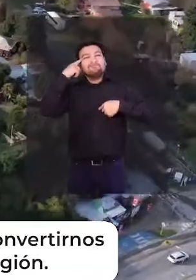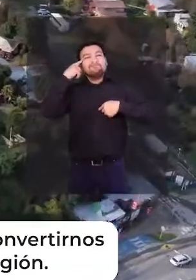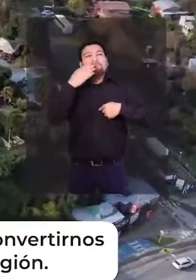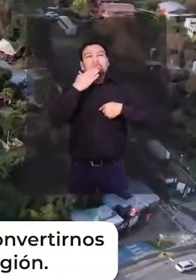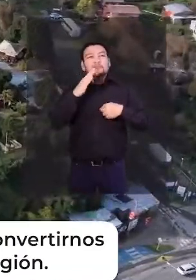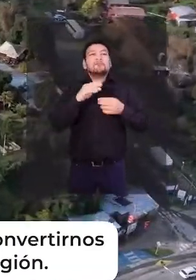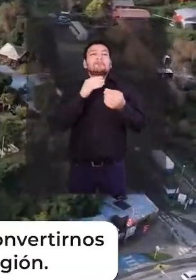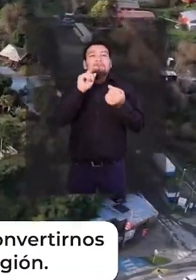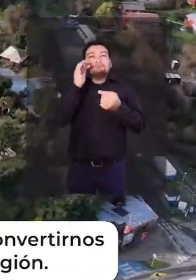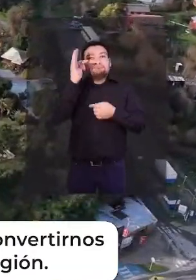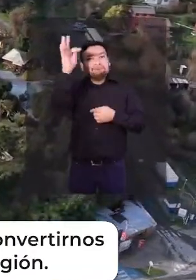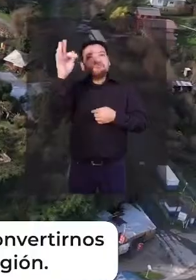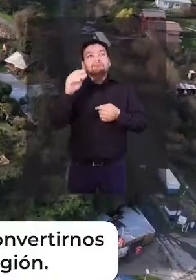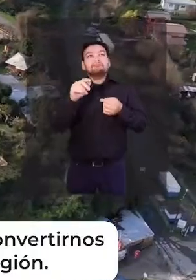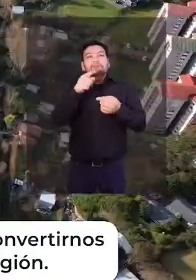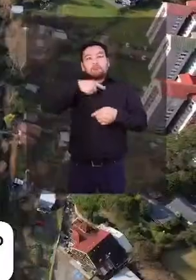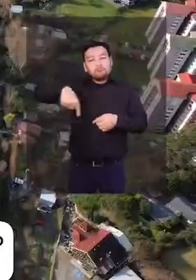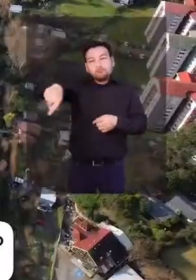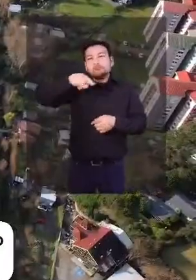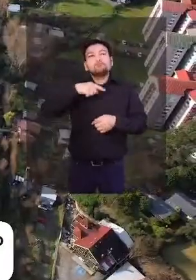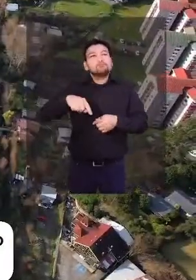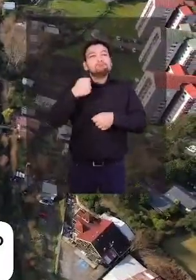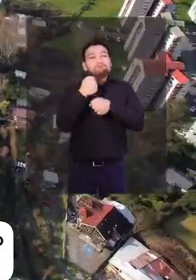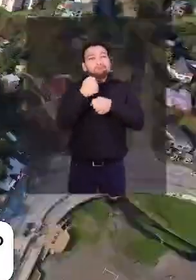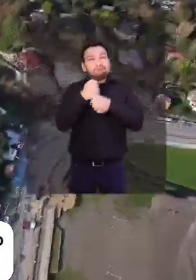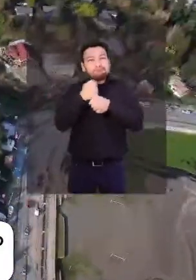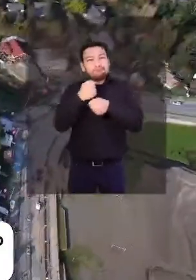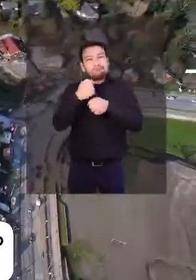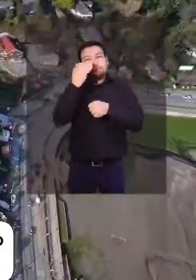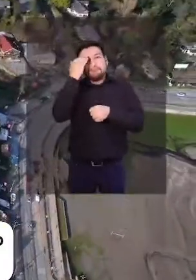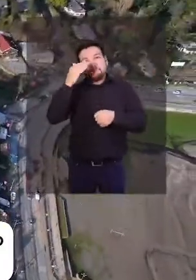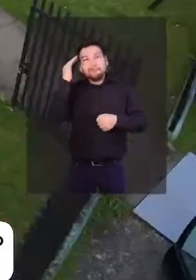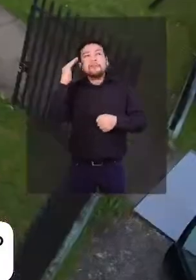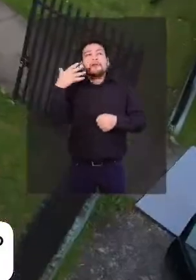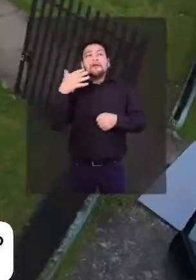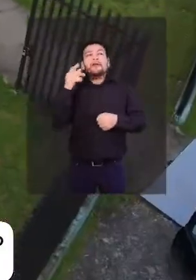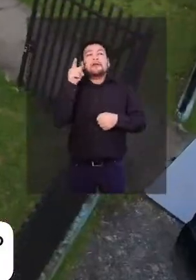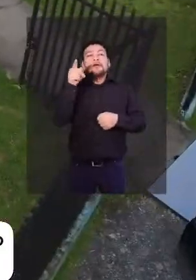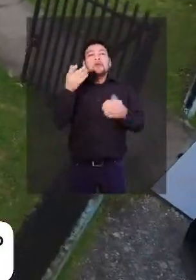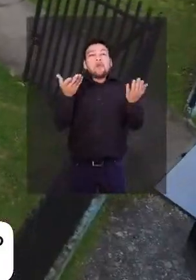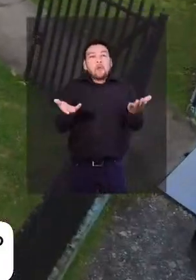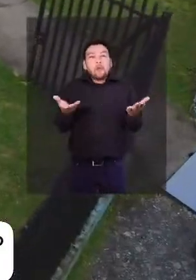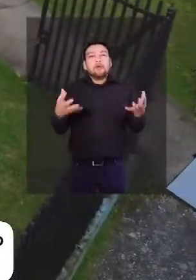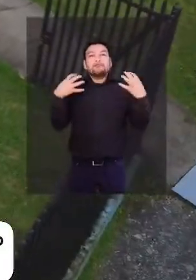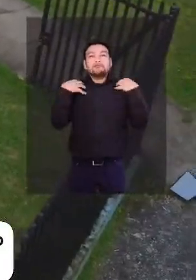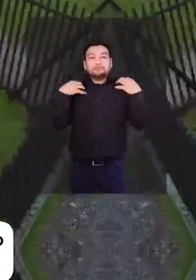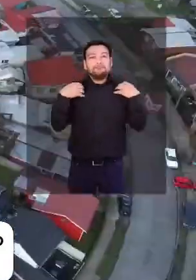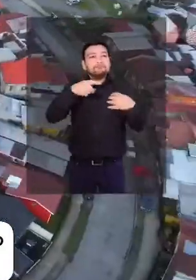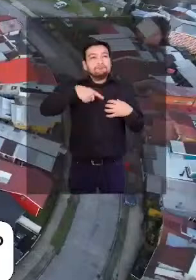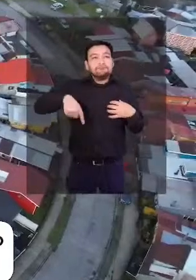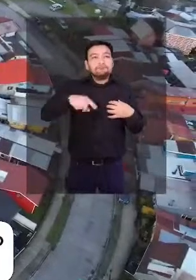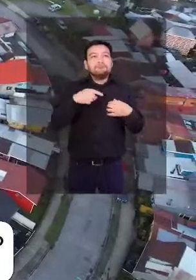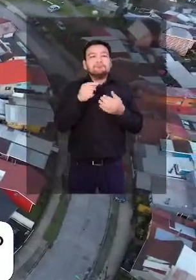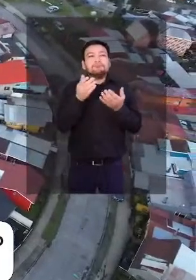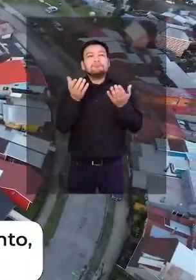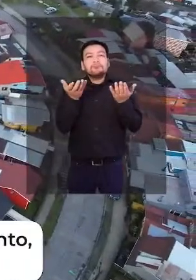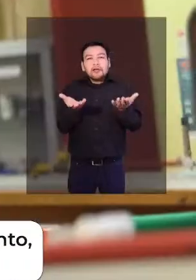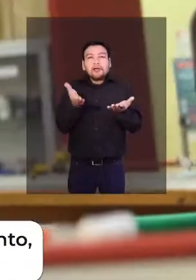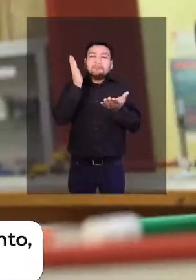educación superior en la región, consolidándonos como un centro académico de relevancia en la capital